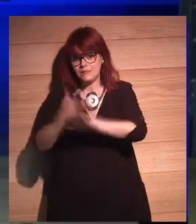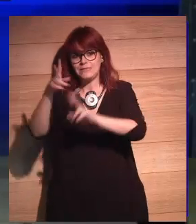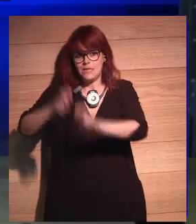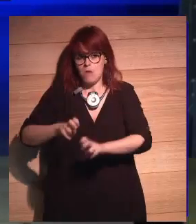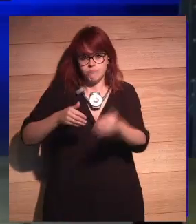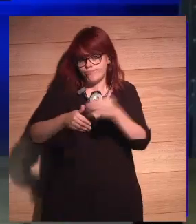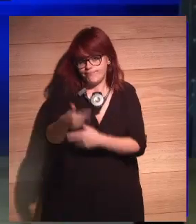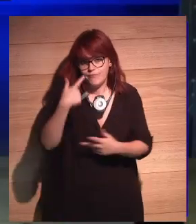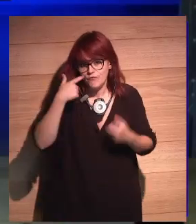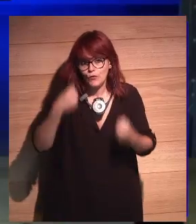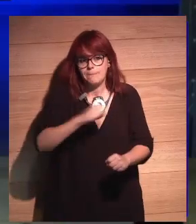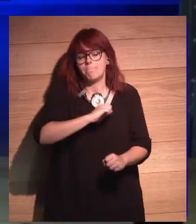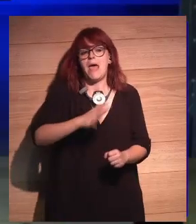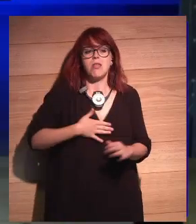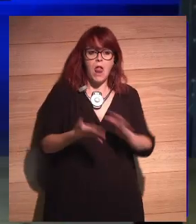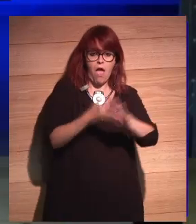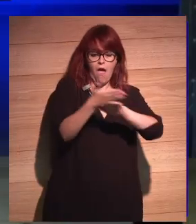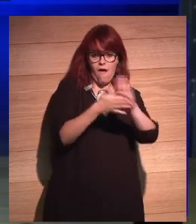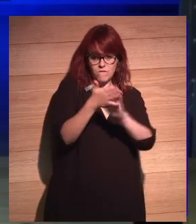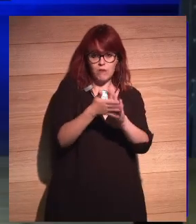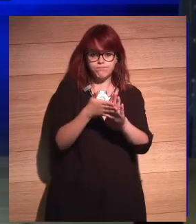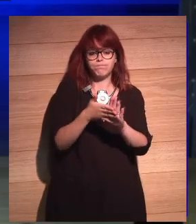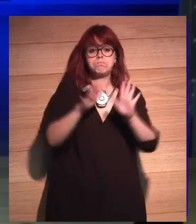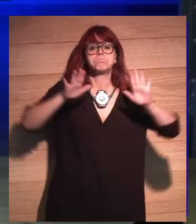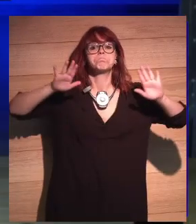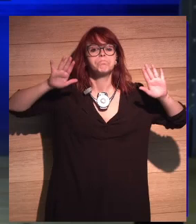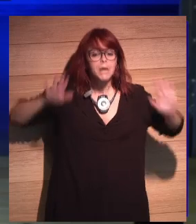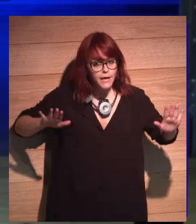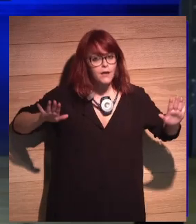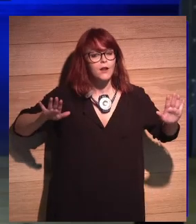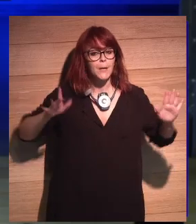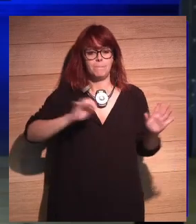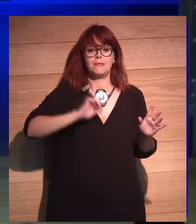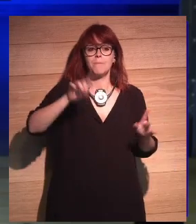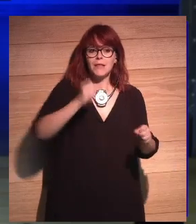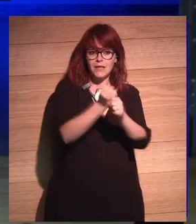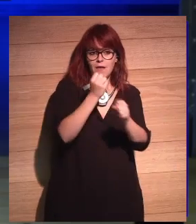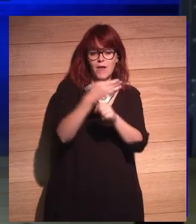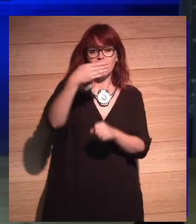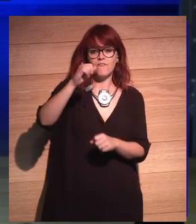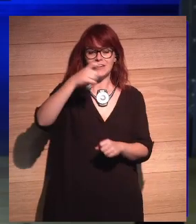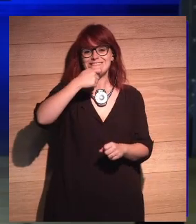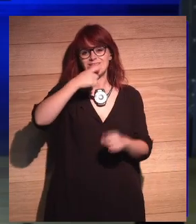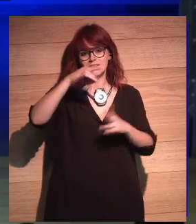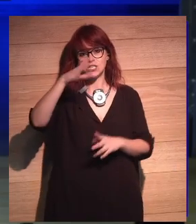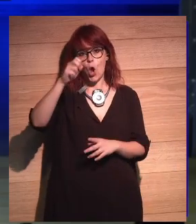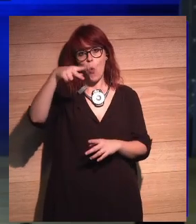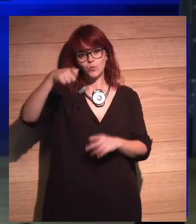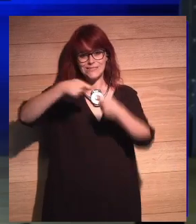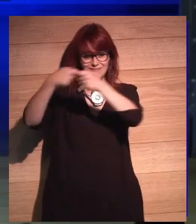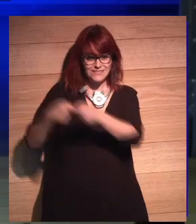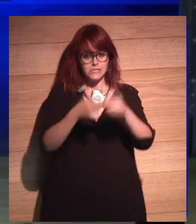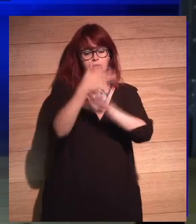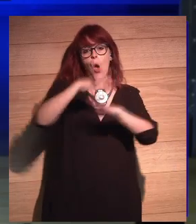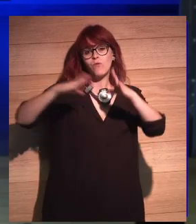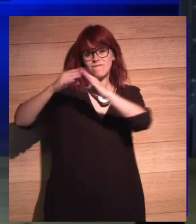a hablar sobre esto mañana. Y, bueno, hemos trabajado también con el British Council y con diferentes universidades, entonces,